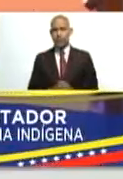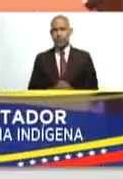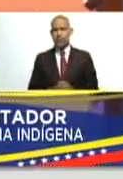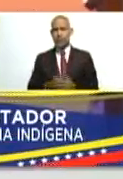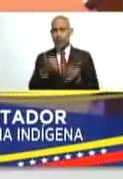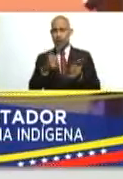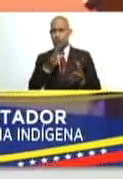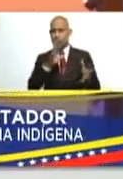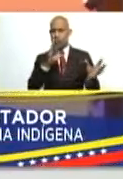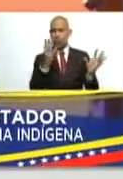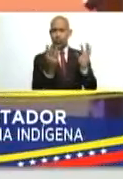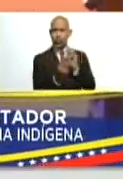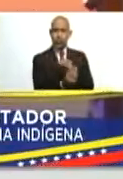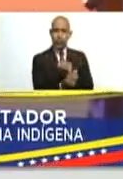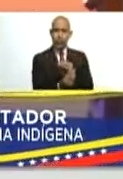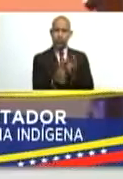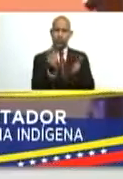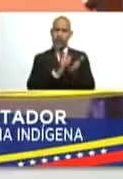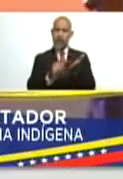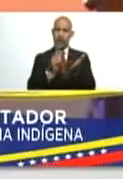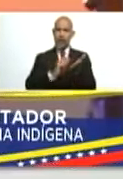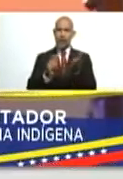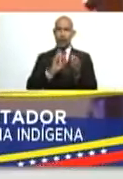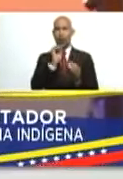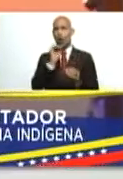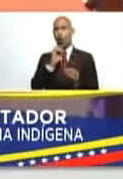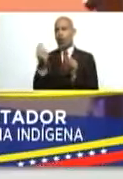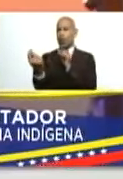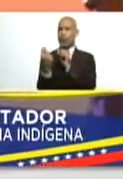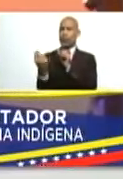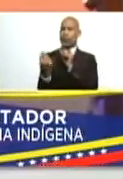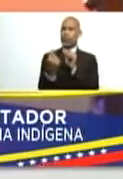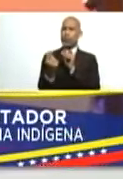material escrito o hablado.